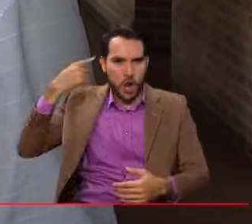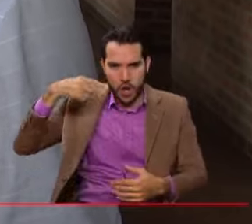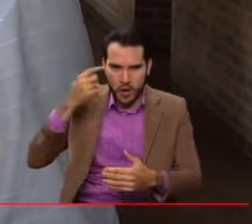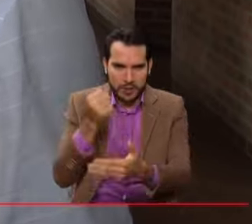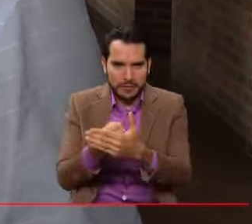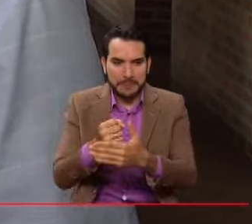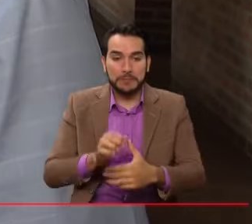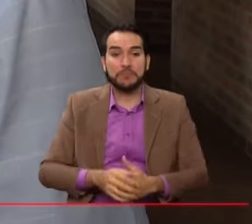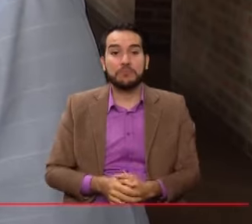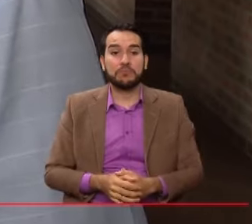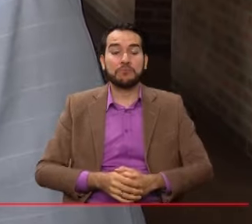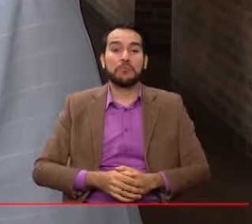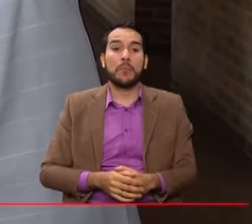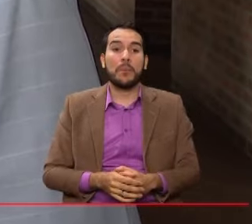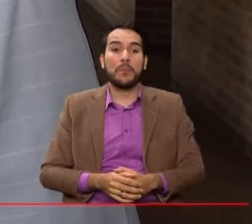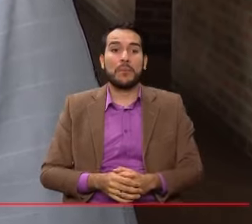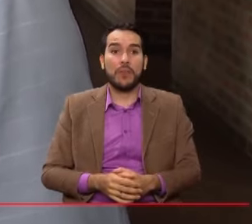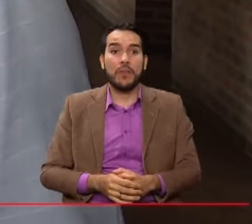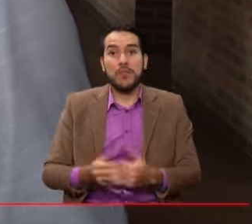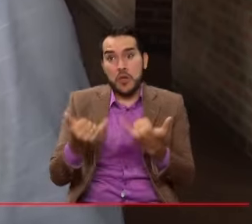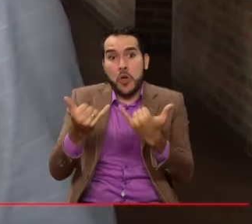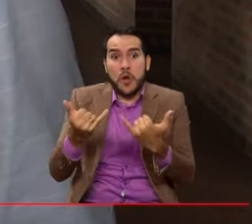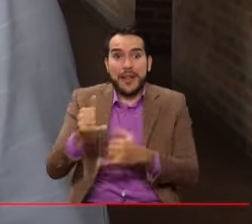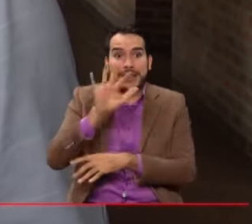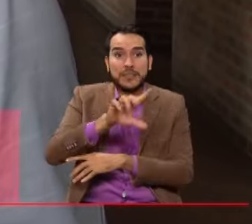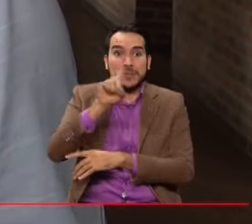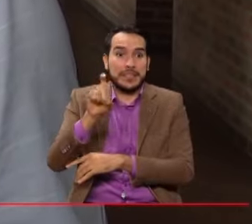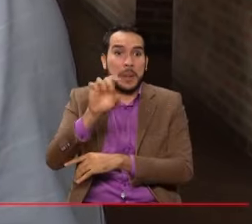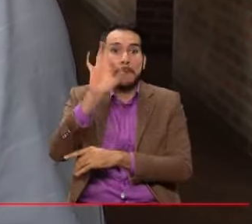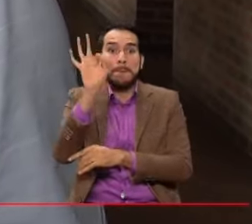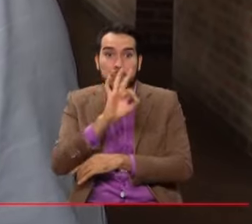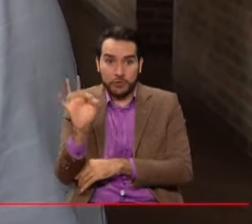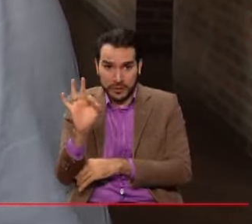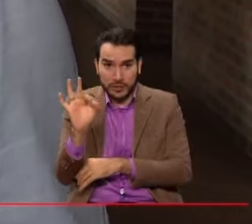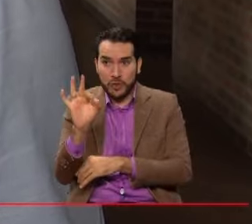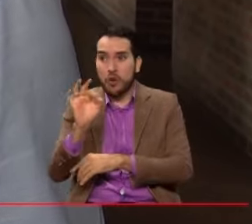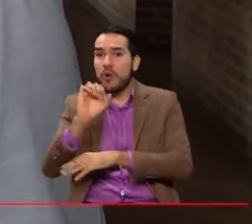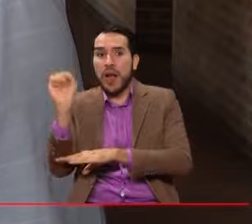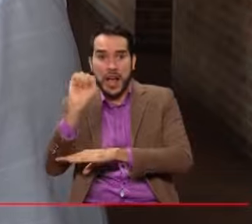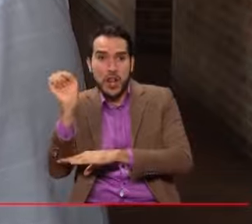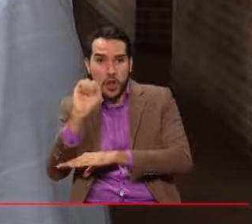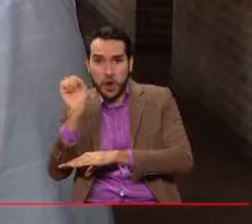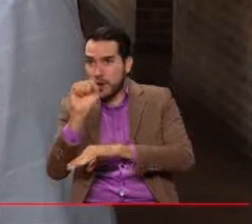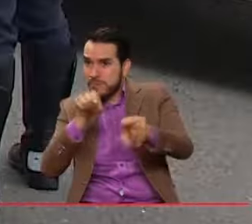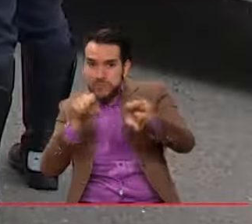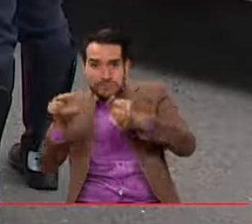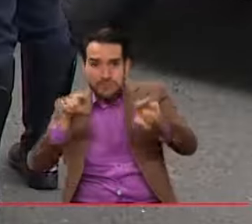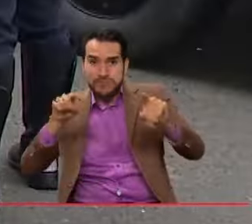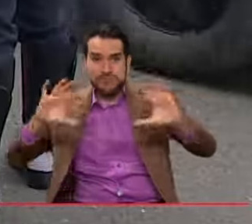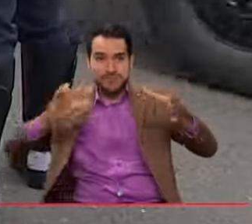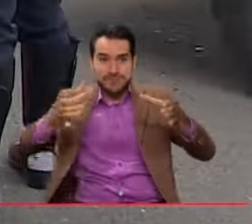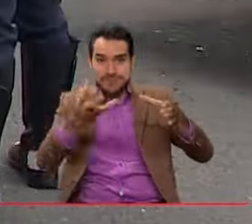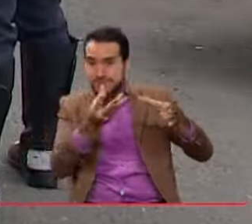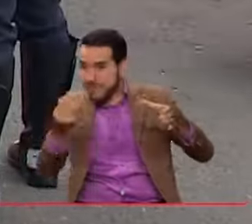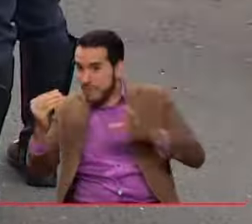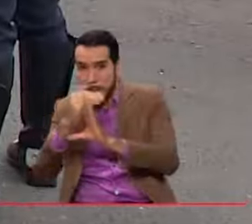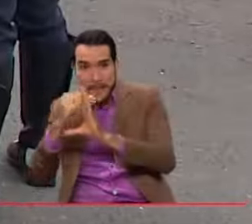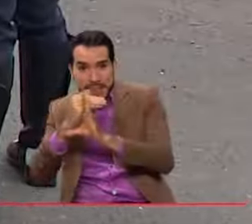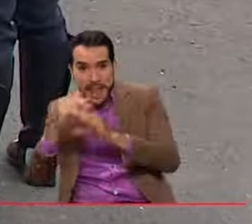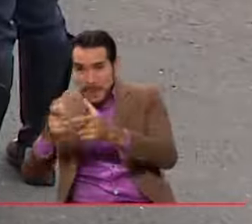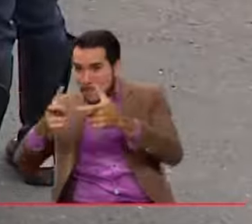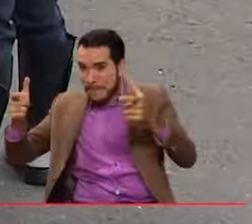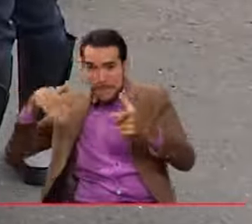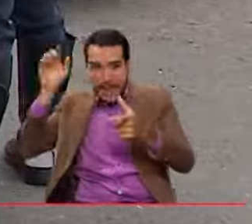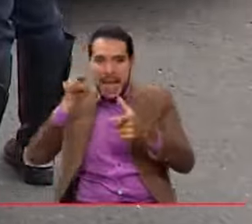al inicio y un 56% actualmente. Es decir, más de la mitad de los vehículos en Cali exceden los límites de velocidad. Para hacerle frente a esta situación,